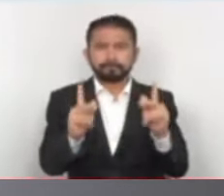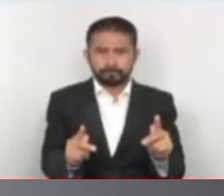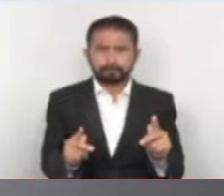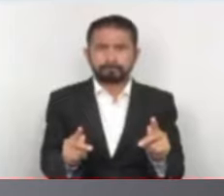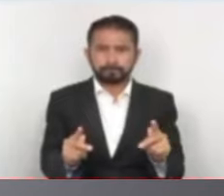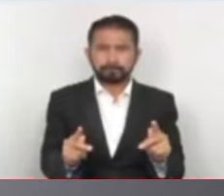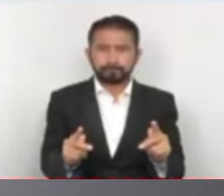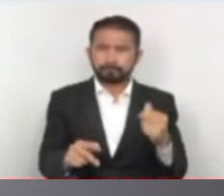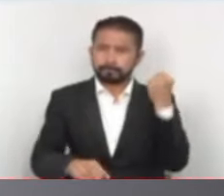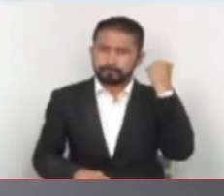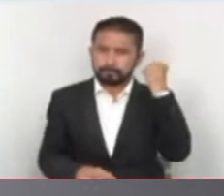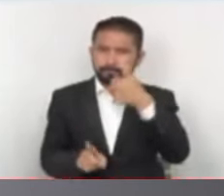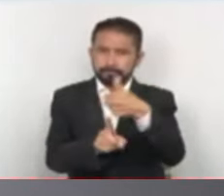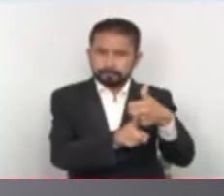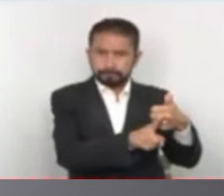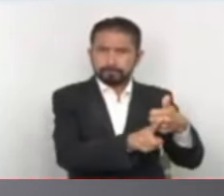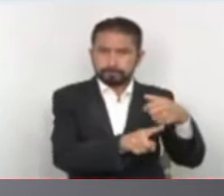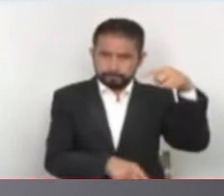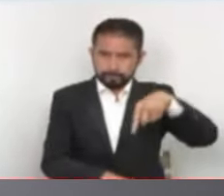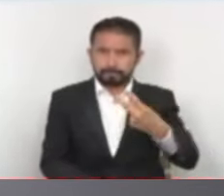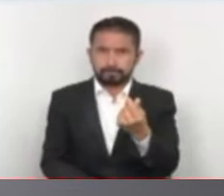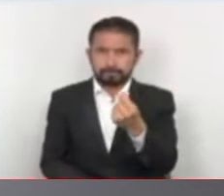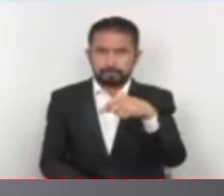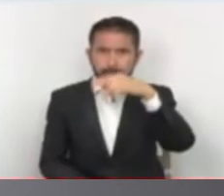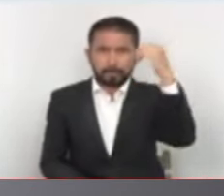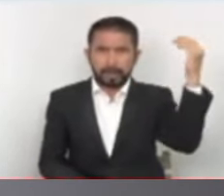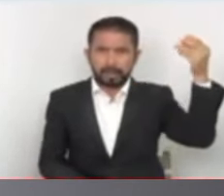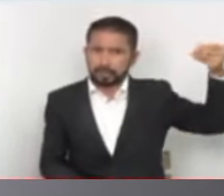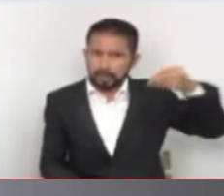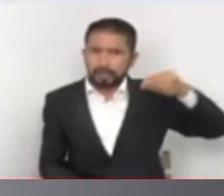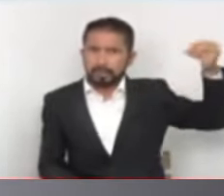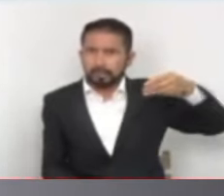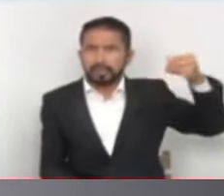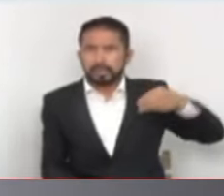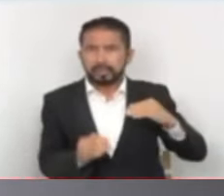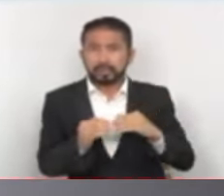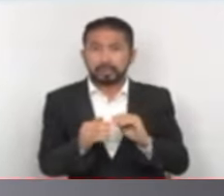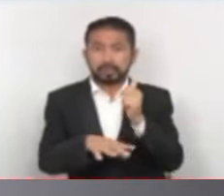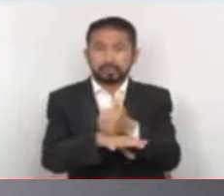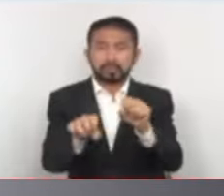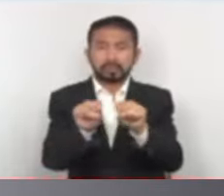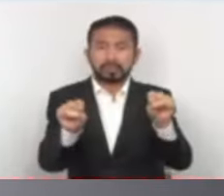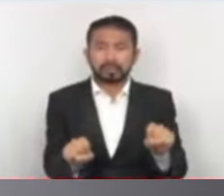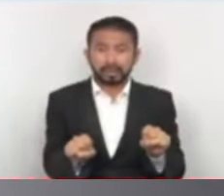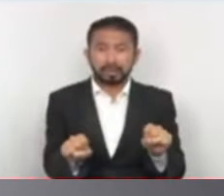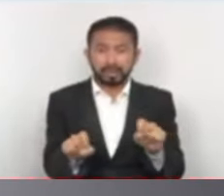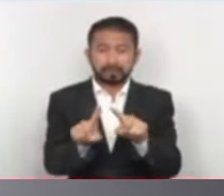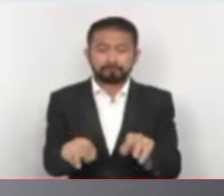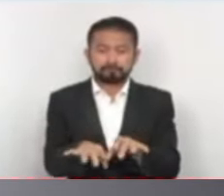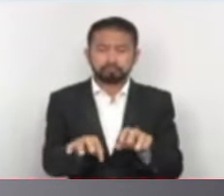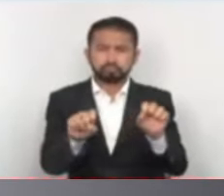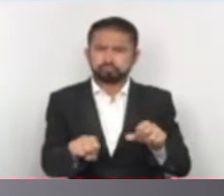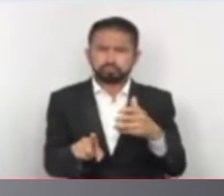el papel importante que juegan en la economía del país, facilitándole, por supuesto, los sistemas informáticos para que puedan